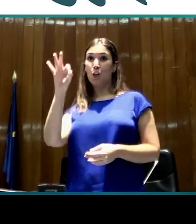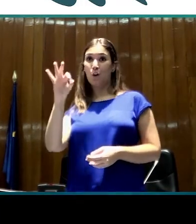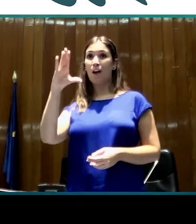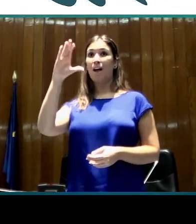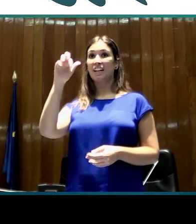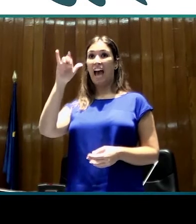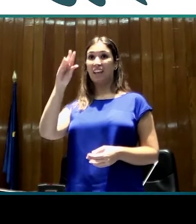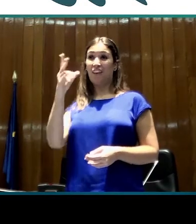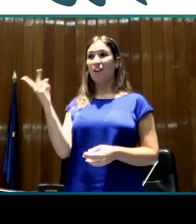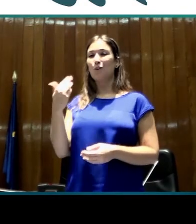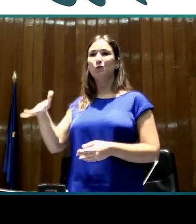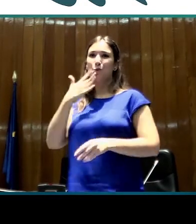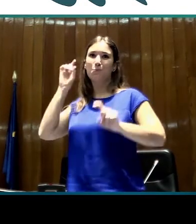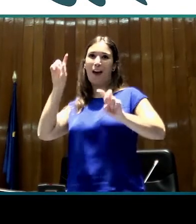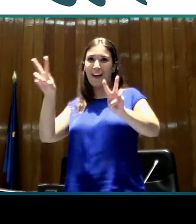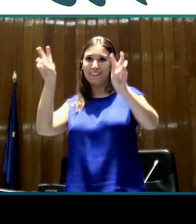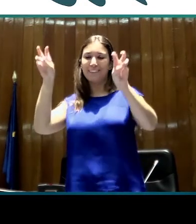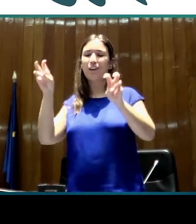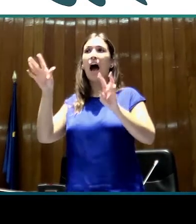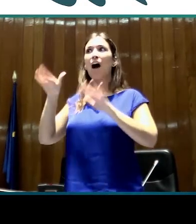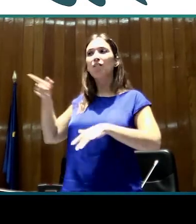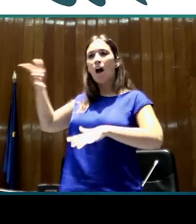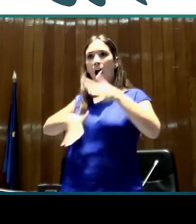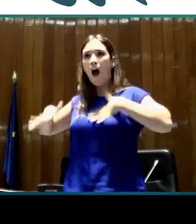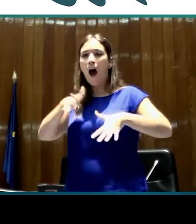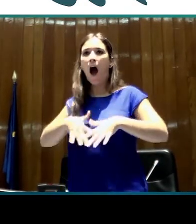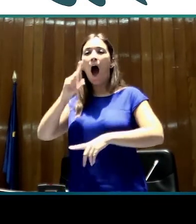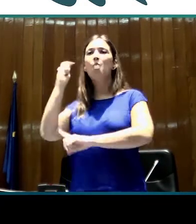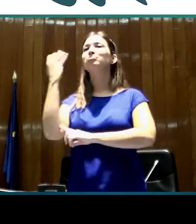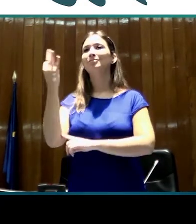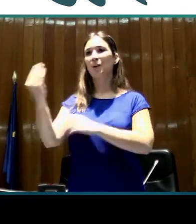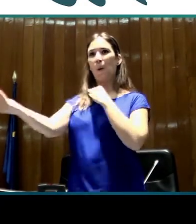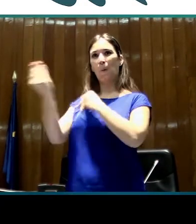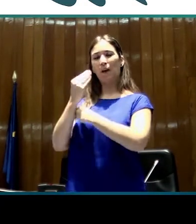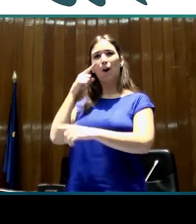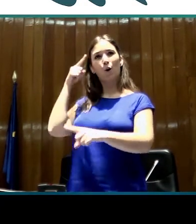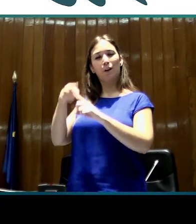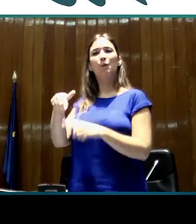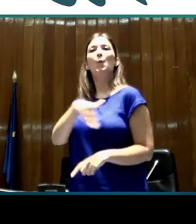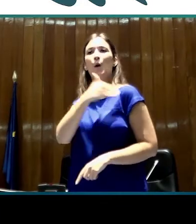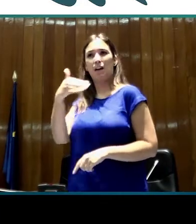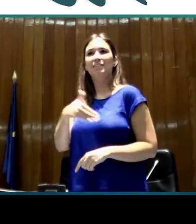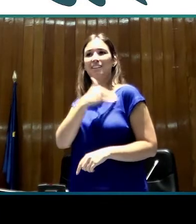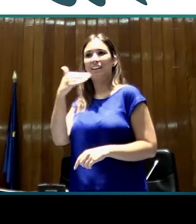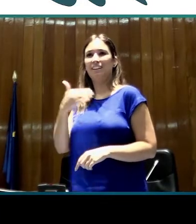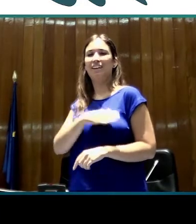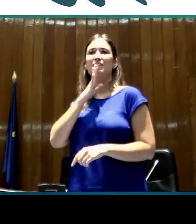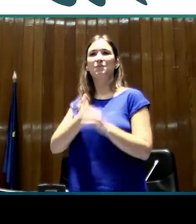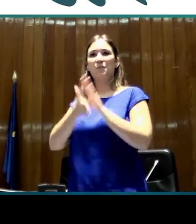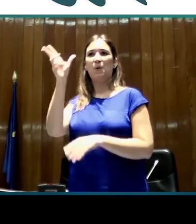sus maestros, logró conseguir una beca para estudiar el bachillerato en la ciudad de